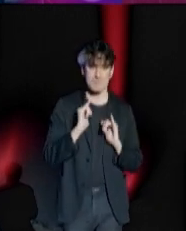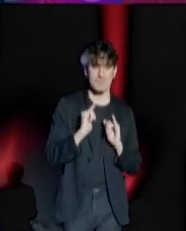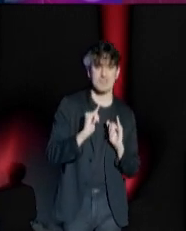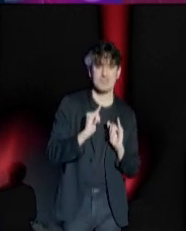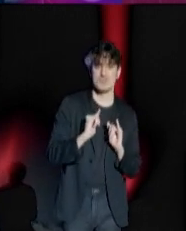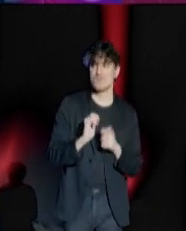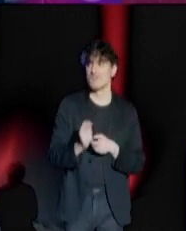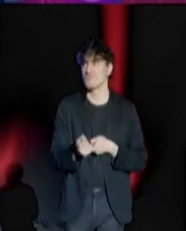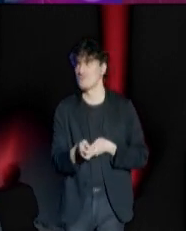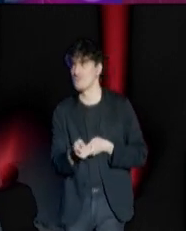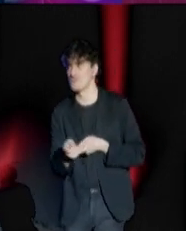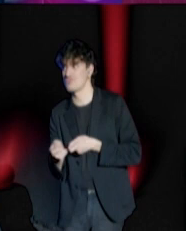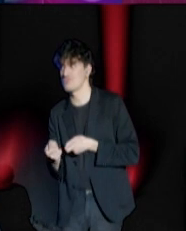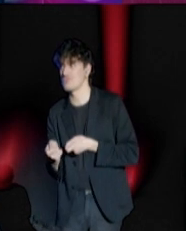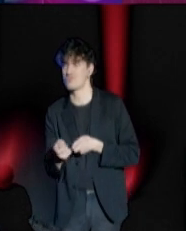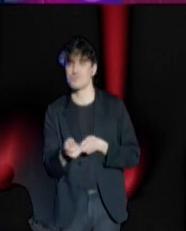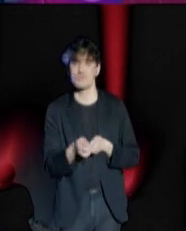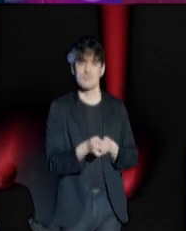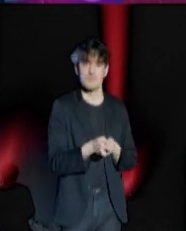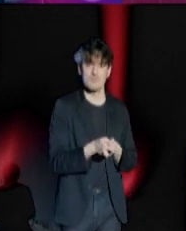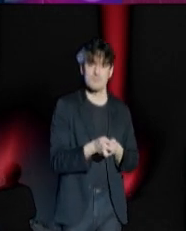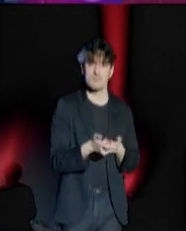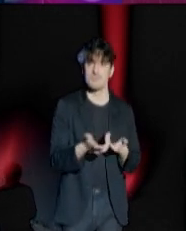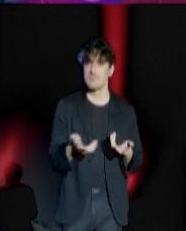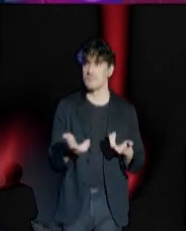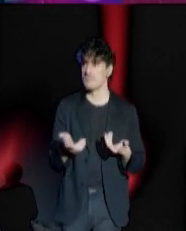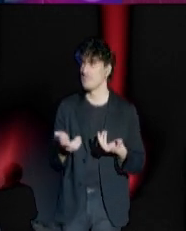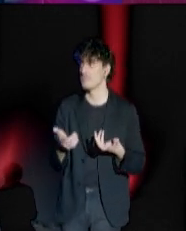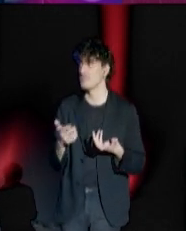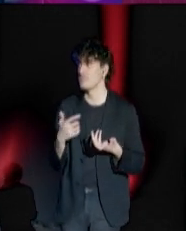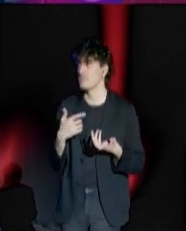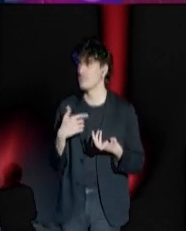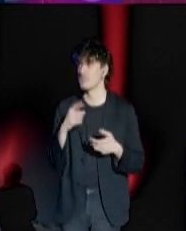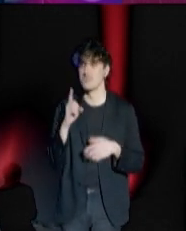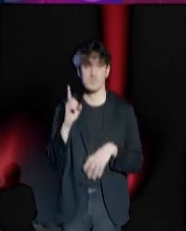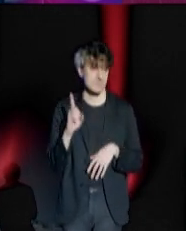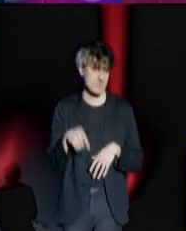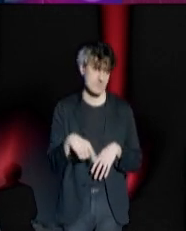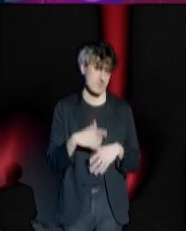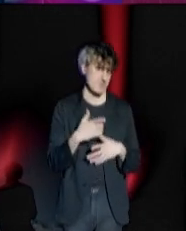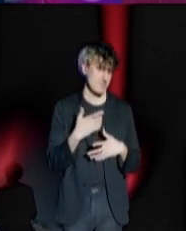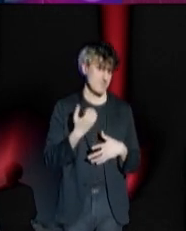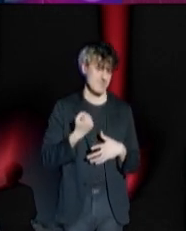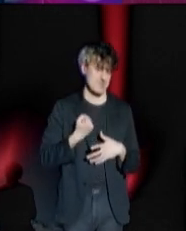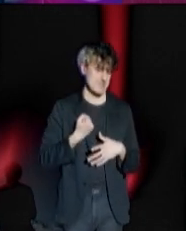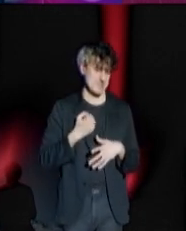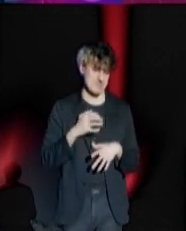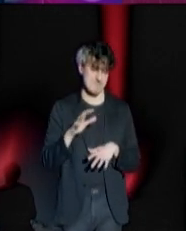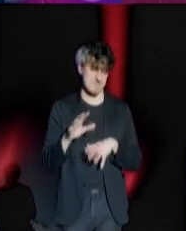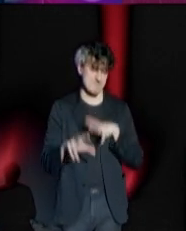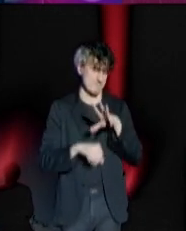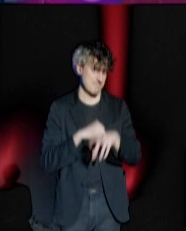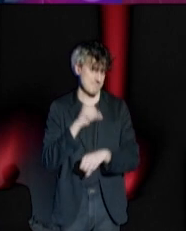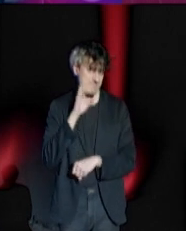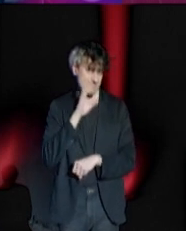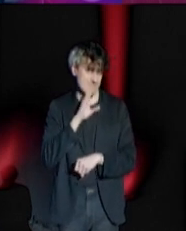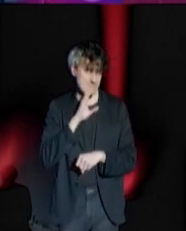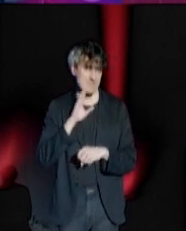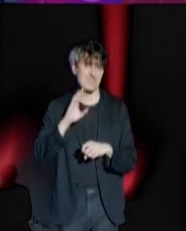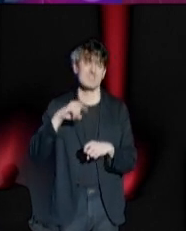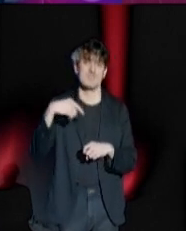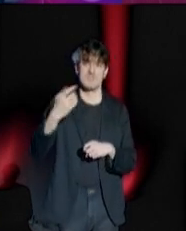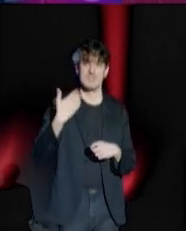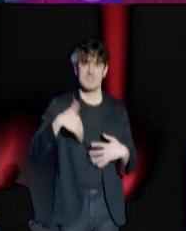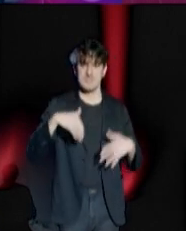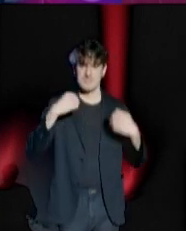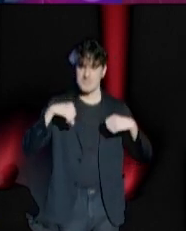en vísperas de la comida lo que hago por la mañana hago ciertas actividades de recogimiento orgánico que luego me entrena para el resto del día por cierto